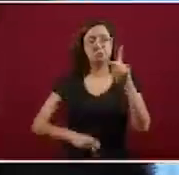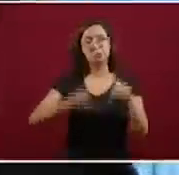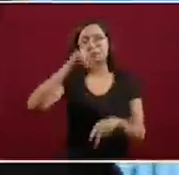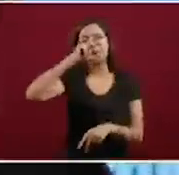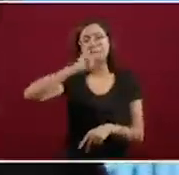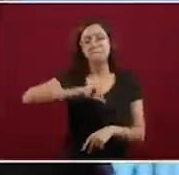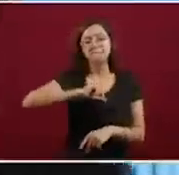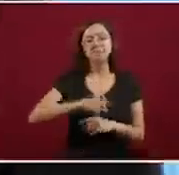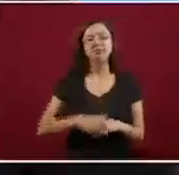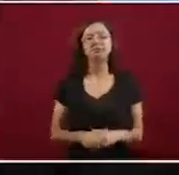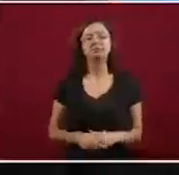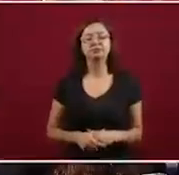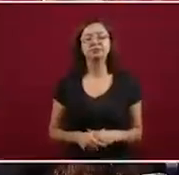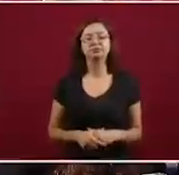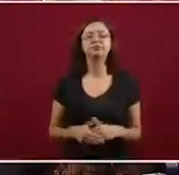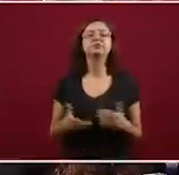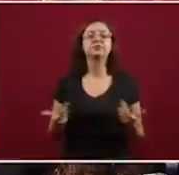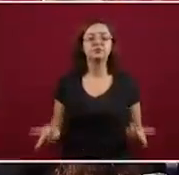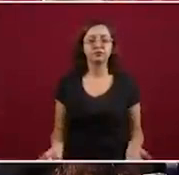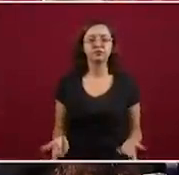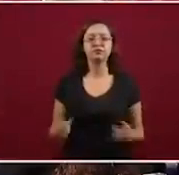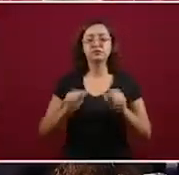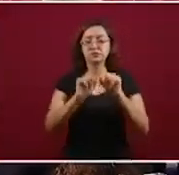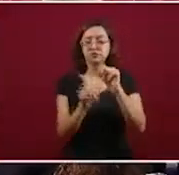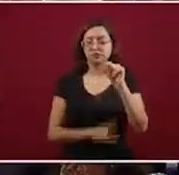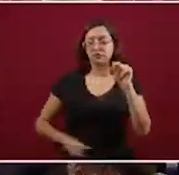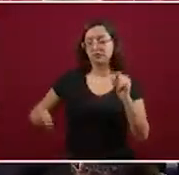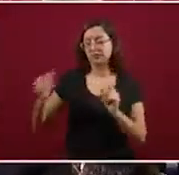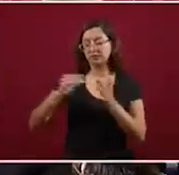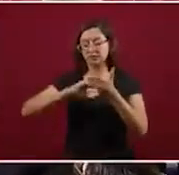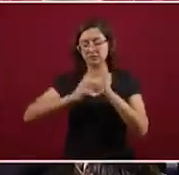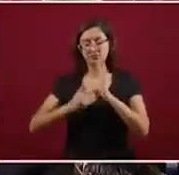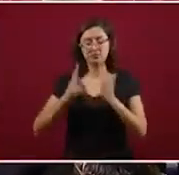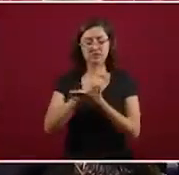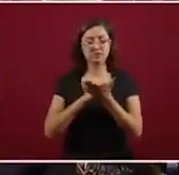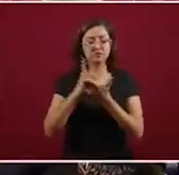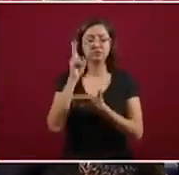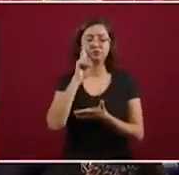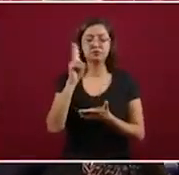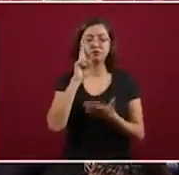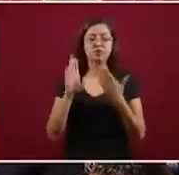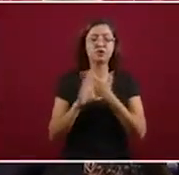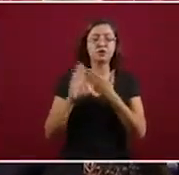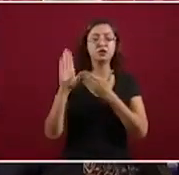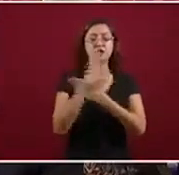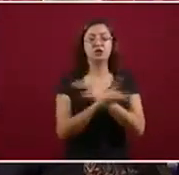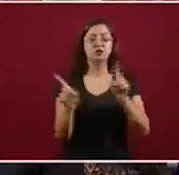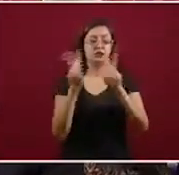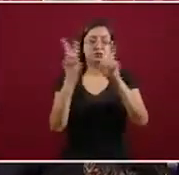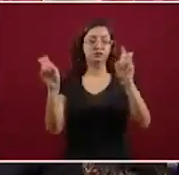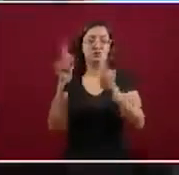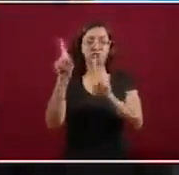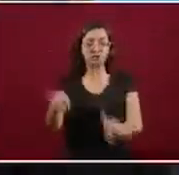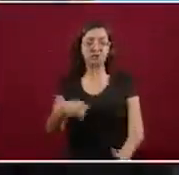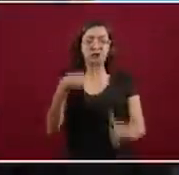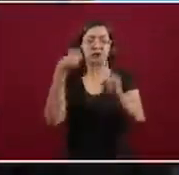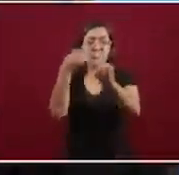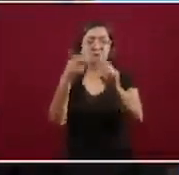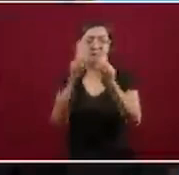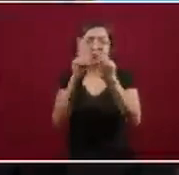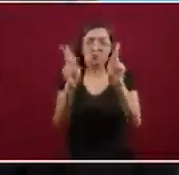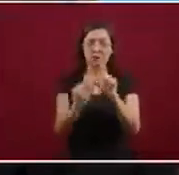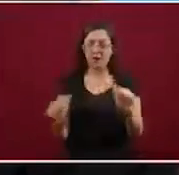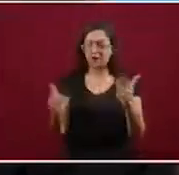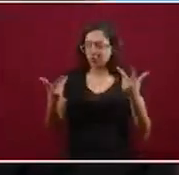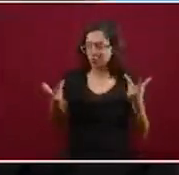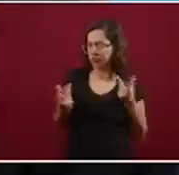entonces en ese sentido la estrategia nacional de prevención de adicciones juntos por la paz ha